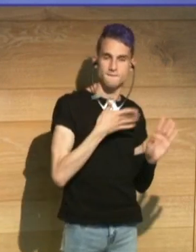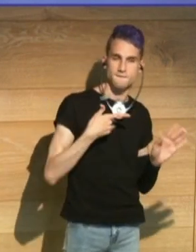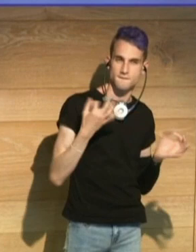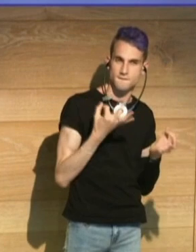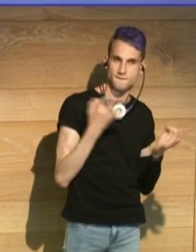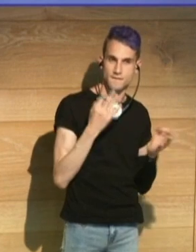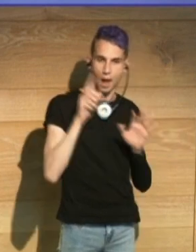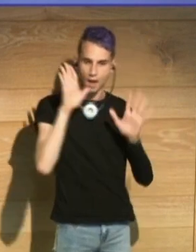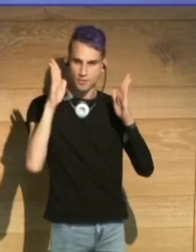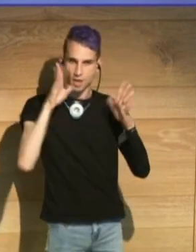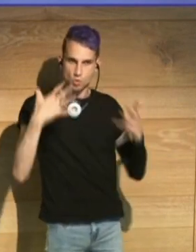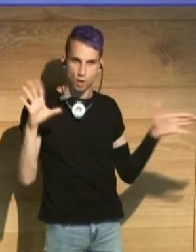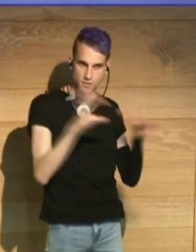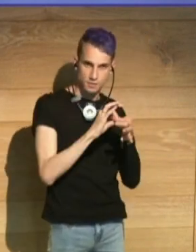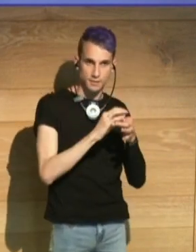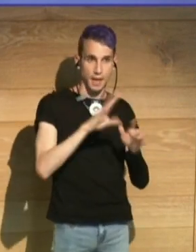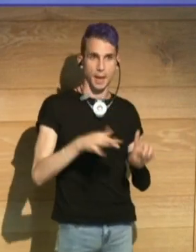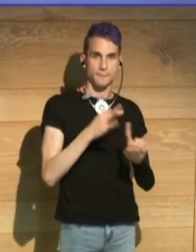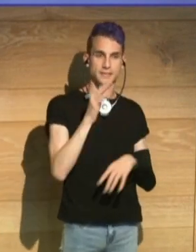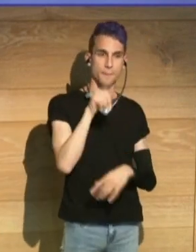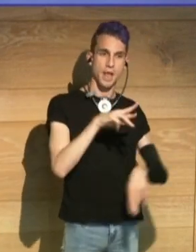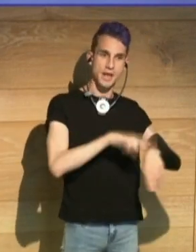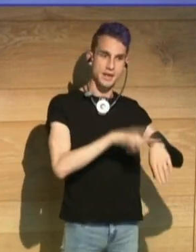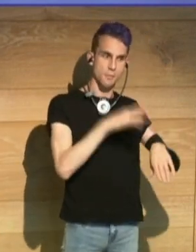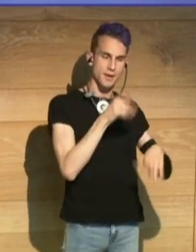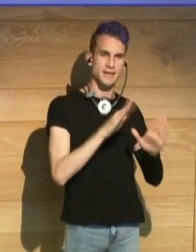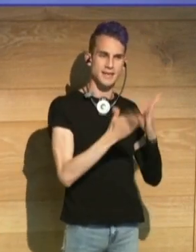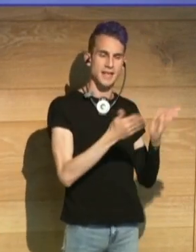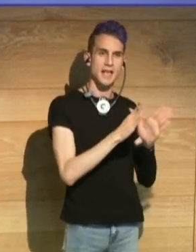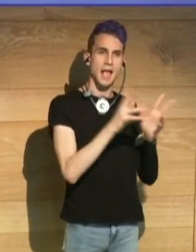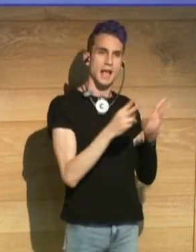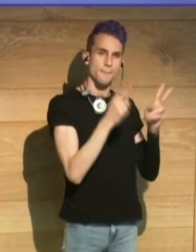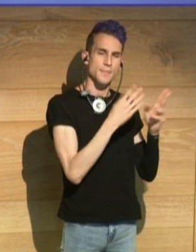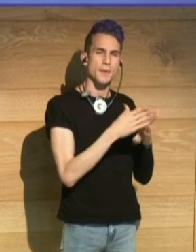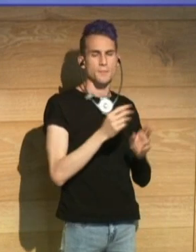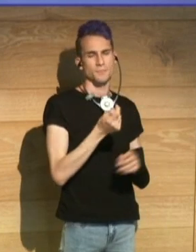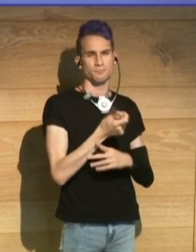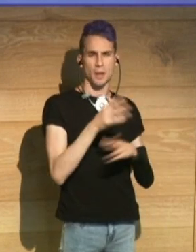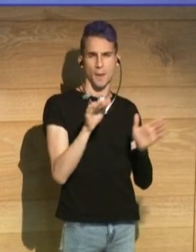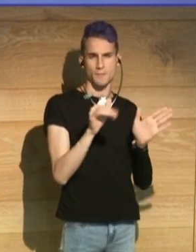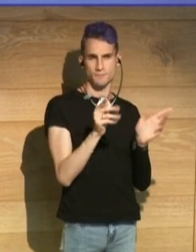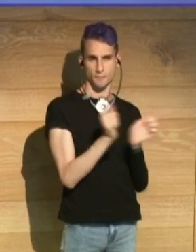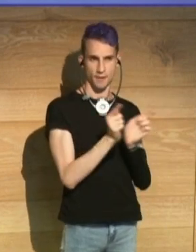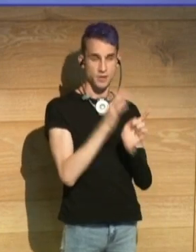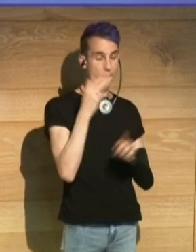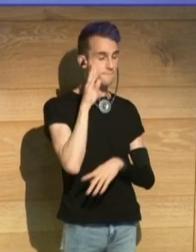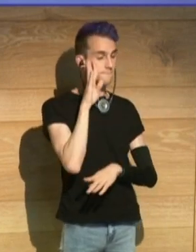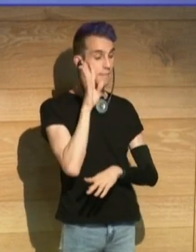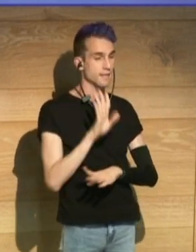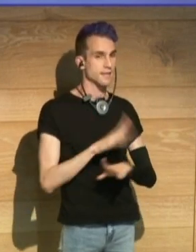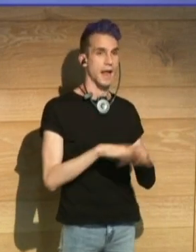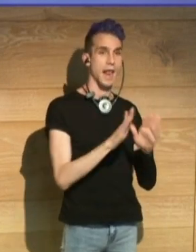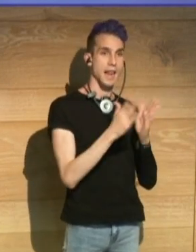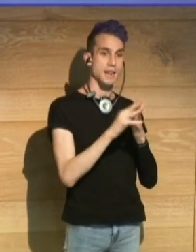un libro muy característico en el ritmo porque son capítulos breves. Veo que en el segundo libro ha mantenido la estructura del primero, capítulos que